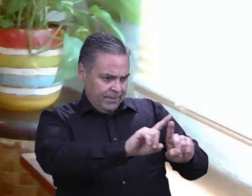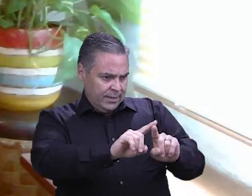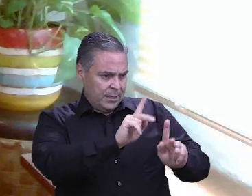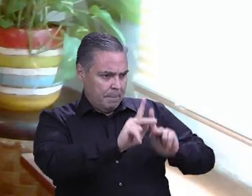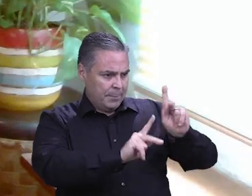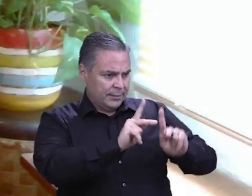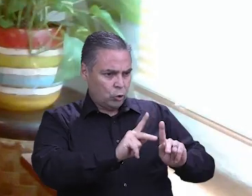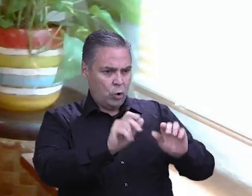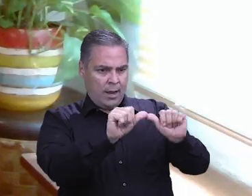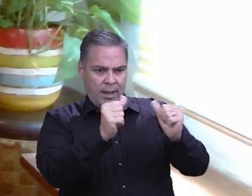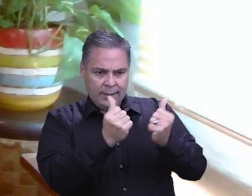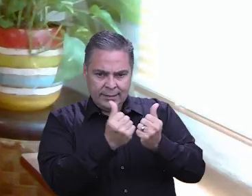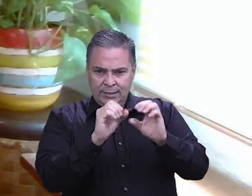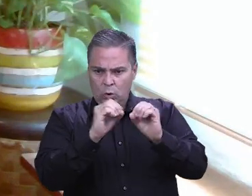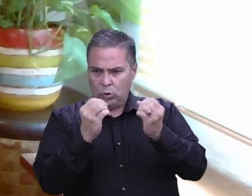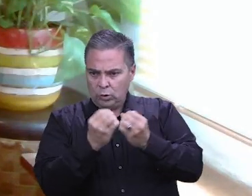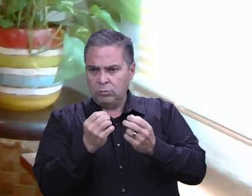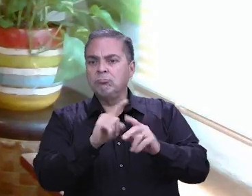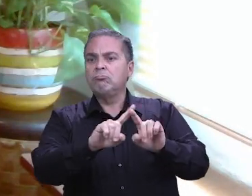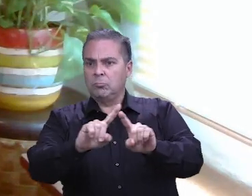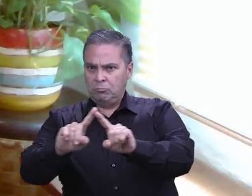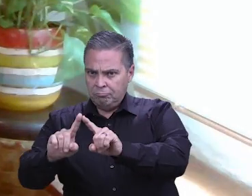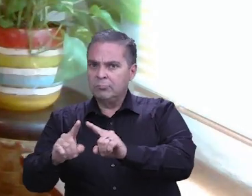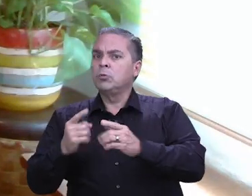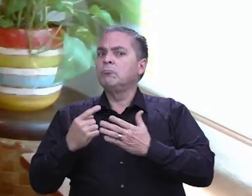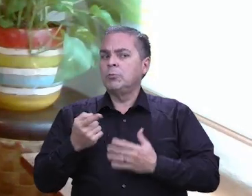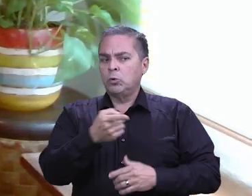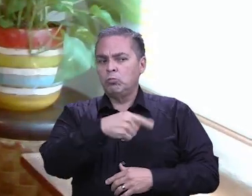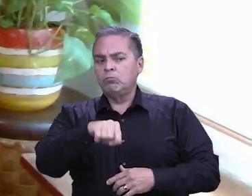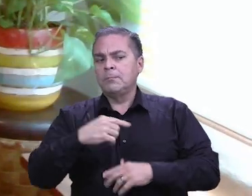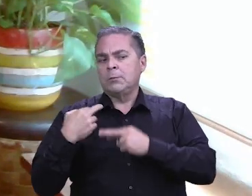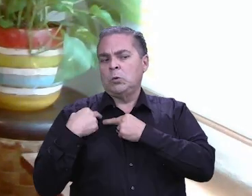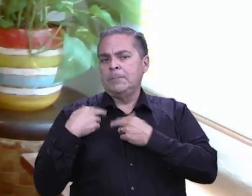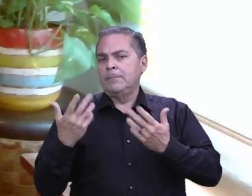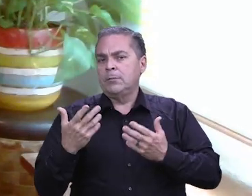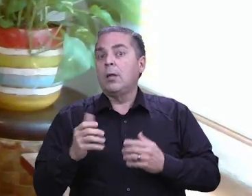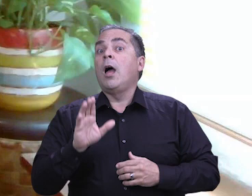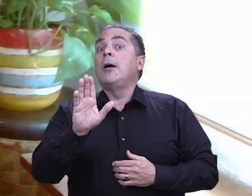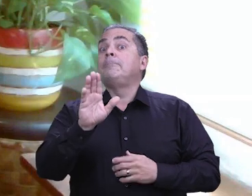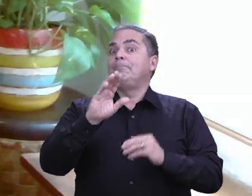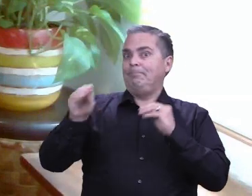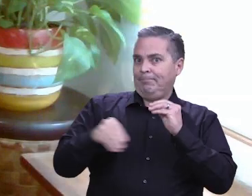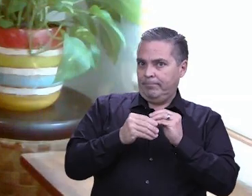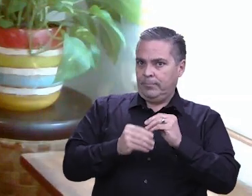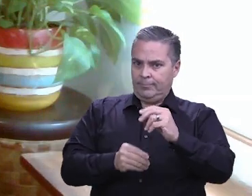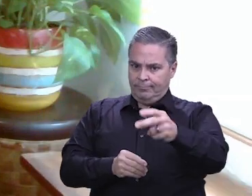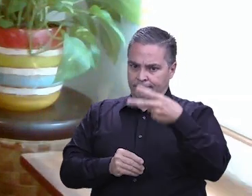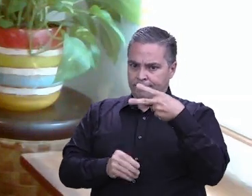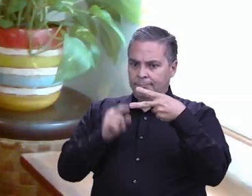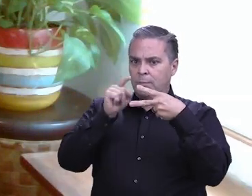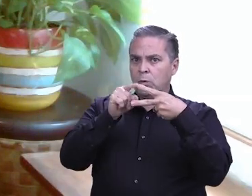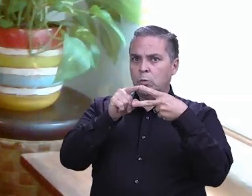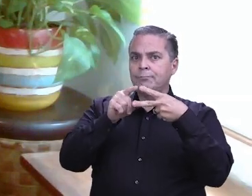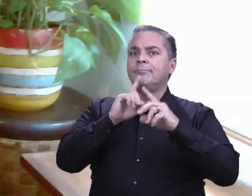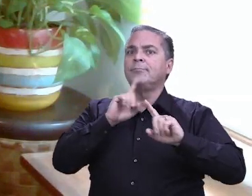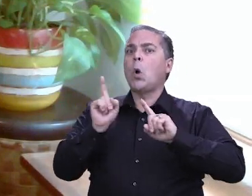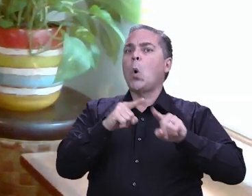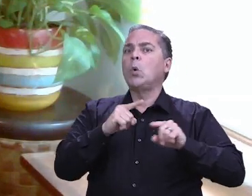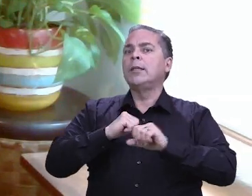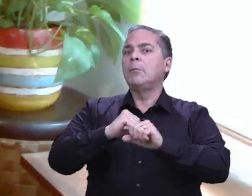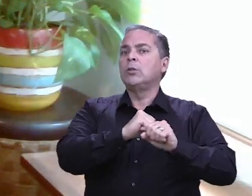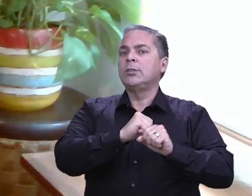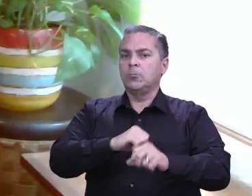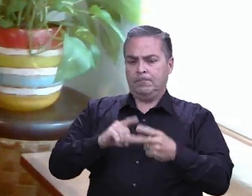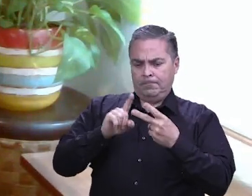vamos a hablar sobre 2 remedios sumamente importantes que establece la ley, que son las órdenes de protección y las solicitudes de alimento.